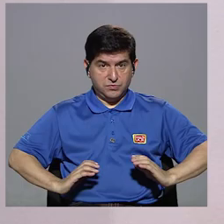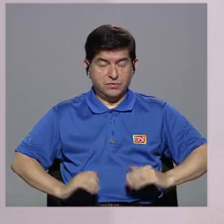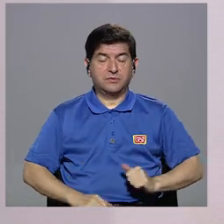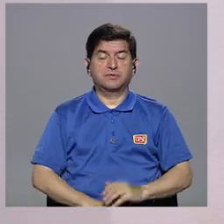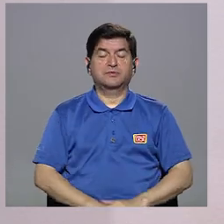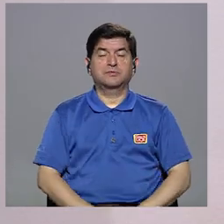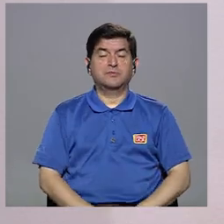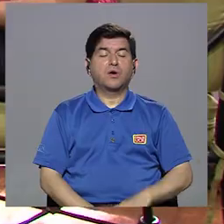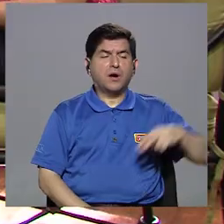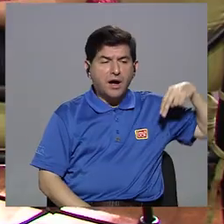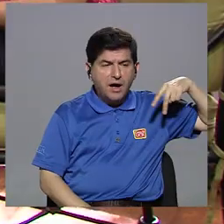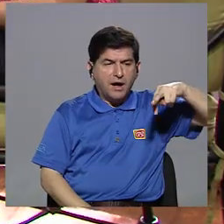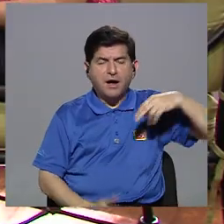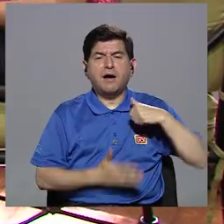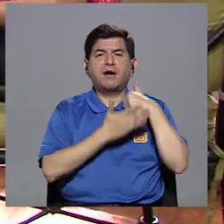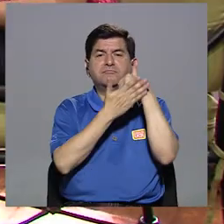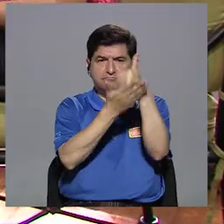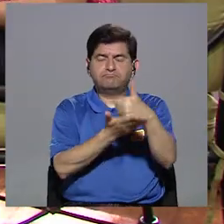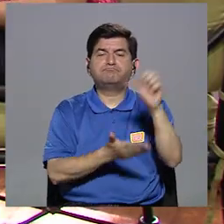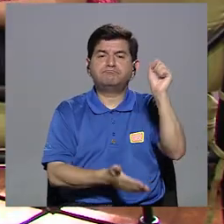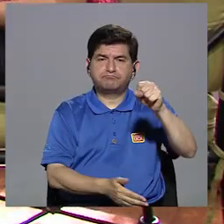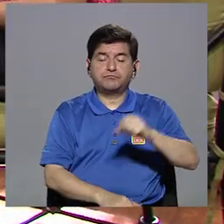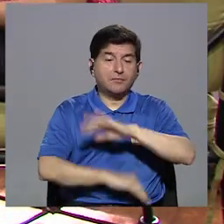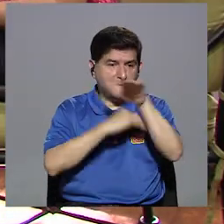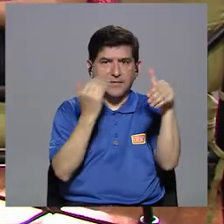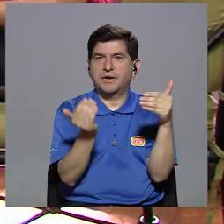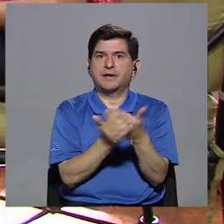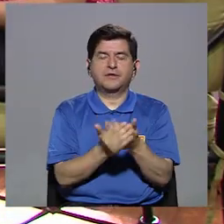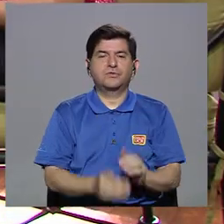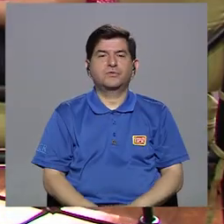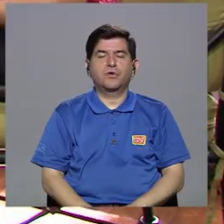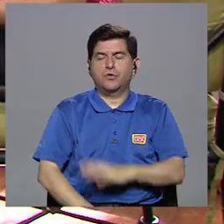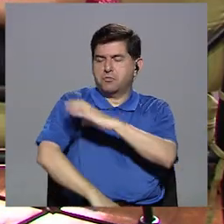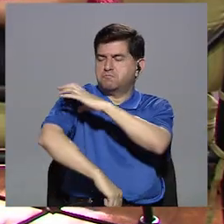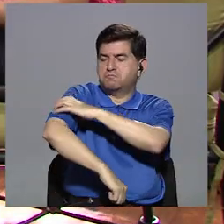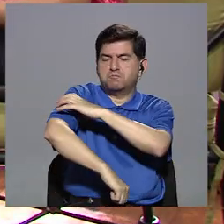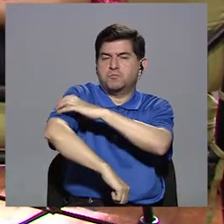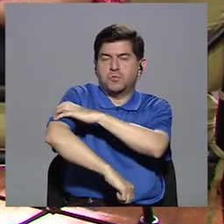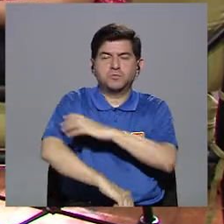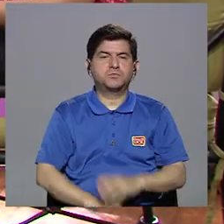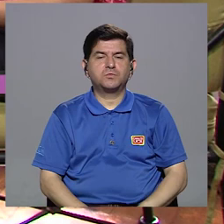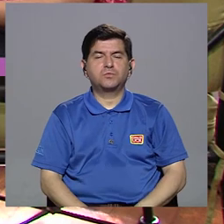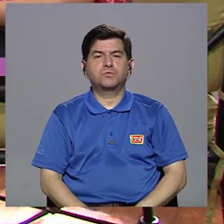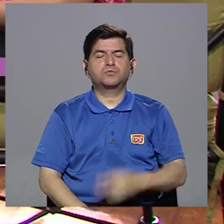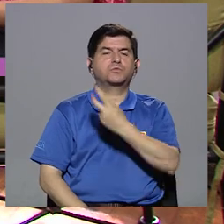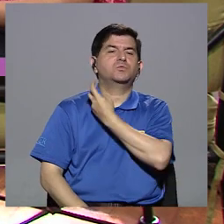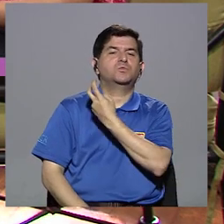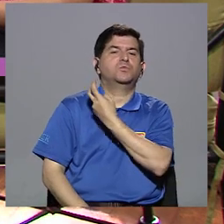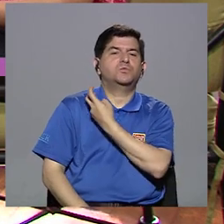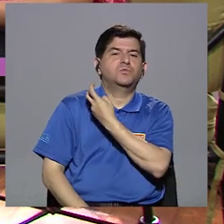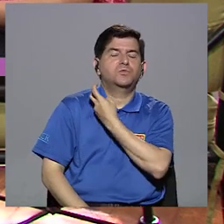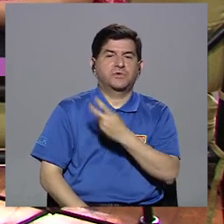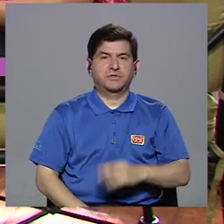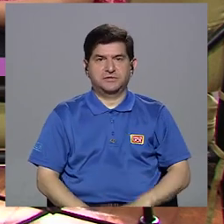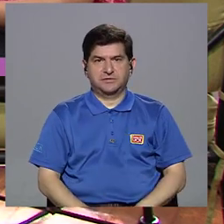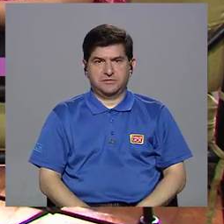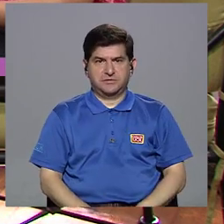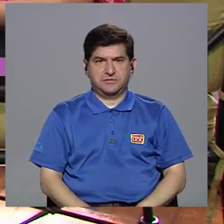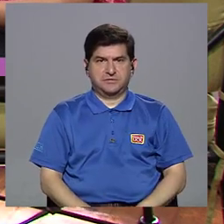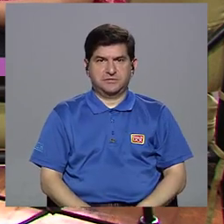esté bien caminar le va a ser bien para todo para los músculos para los huesos